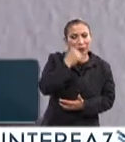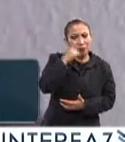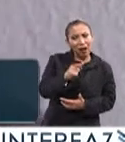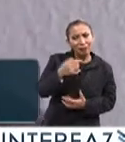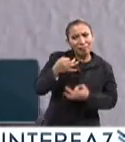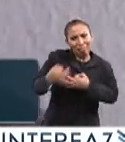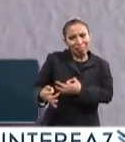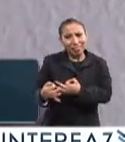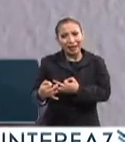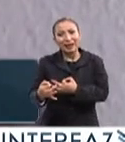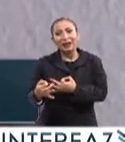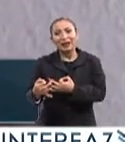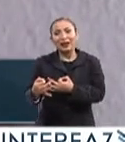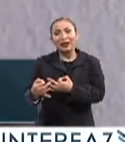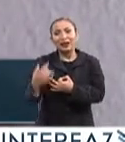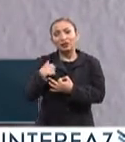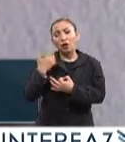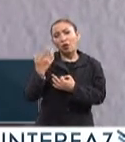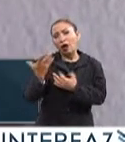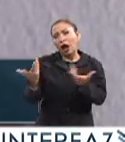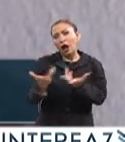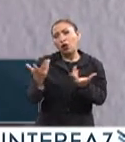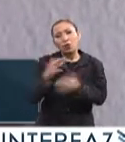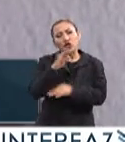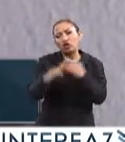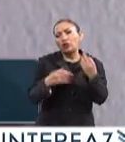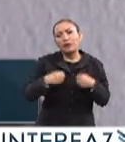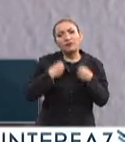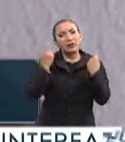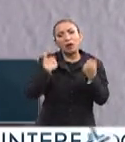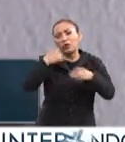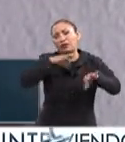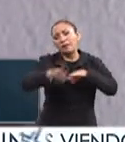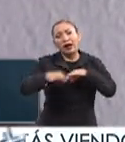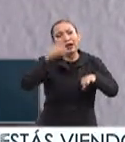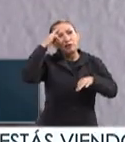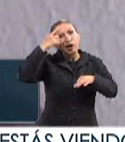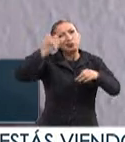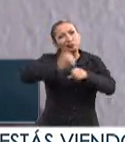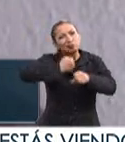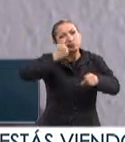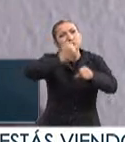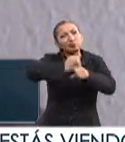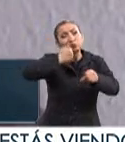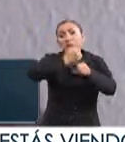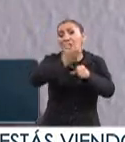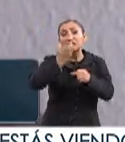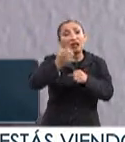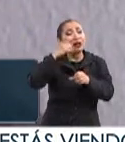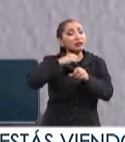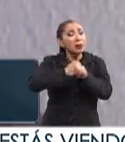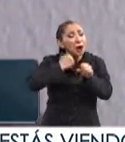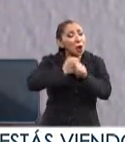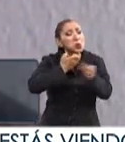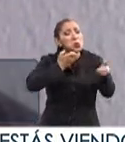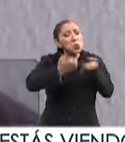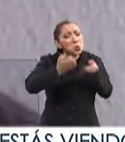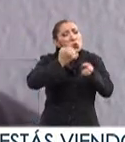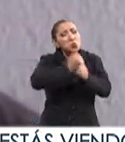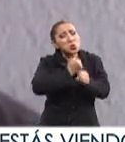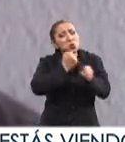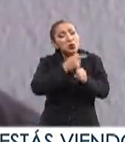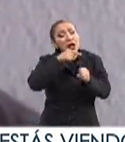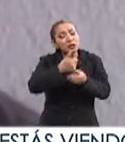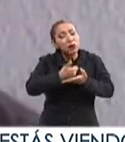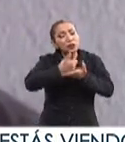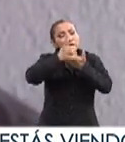ello. Sí. Lo que luego, obviamente, pues como todo en la vida tienes que trabajarlo y es el trabajo, el entrenamiento, la práctica